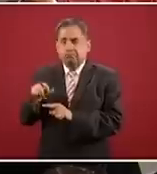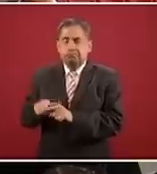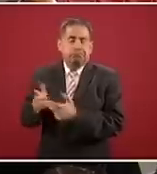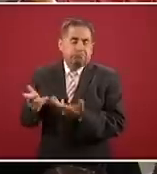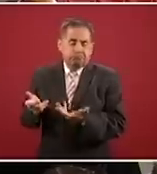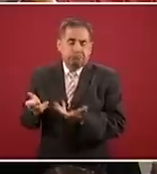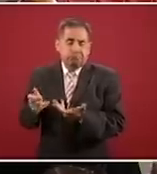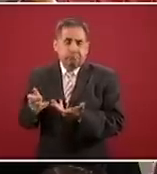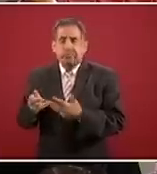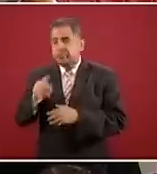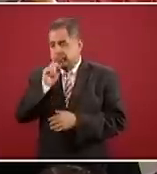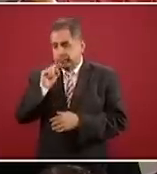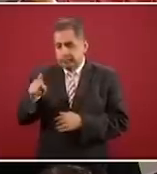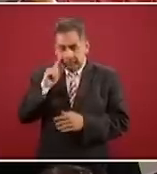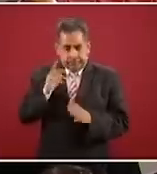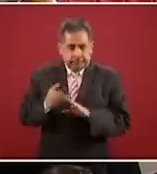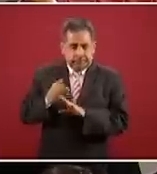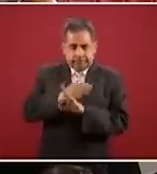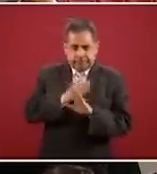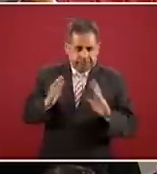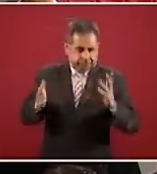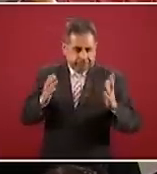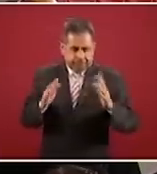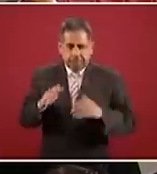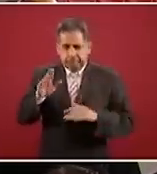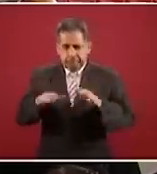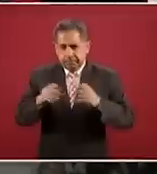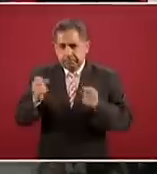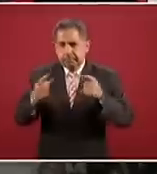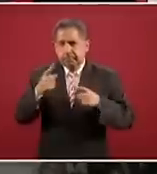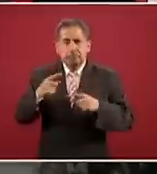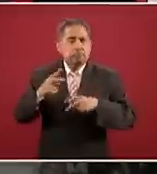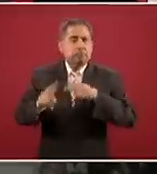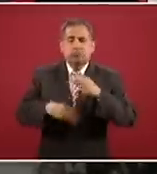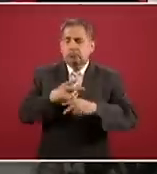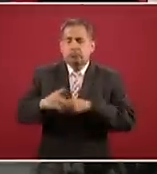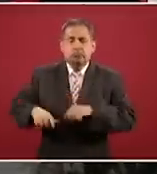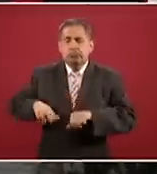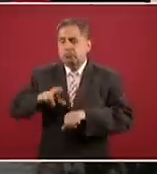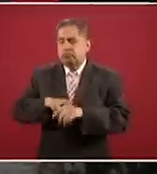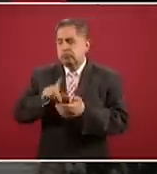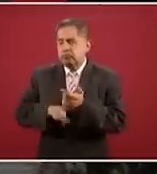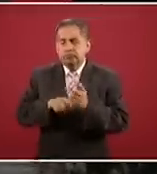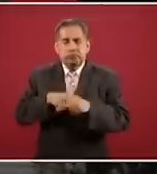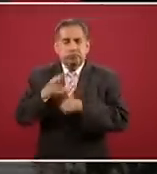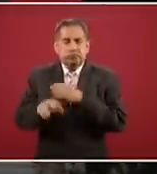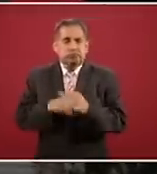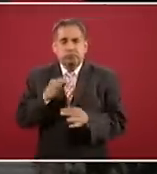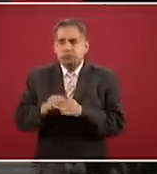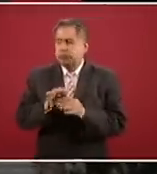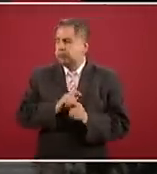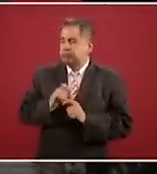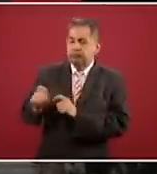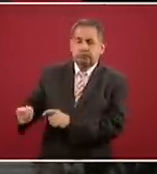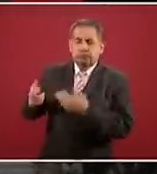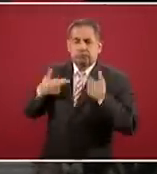aunque ya vimos en la anterior que en algunos casos la ausencia del gobernador es suplida por